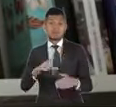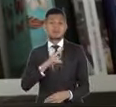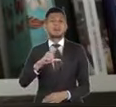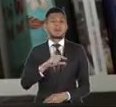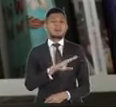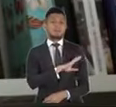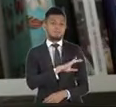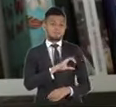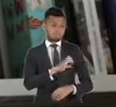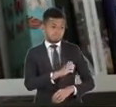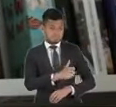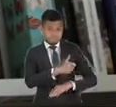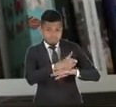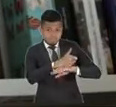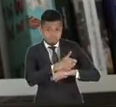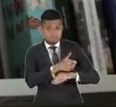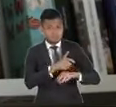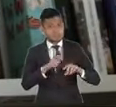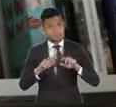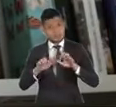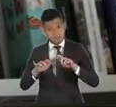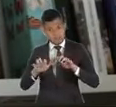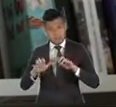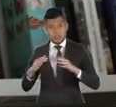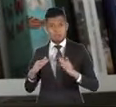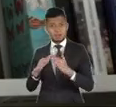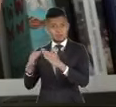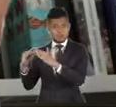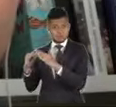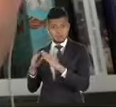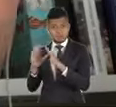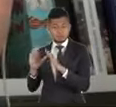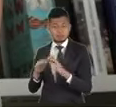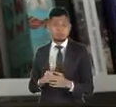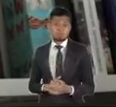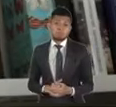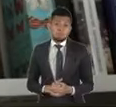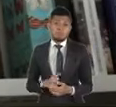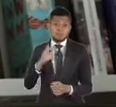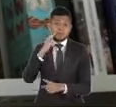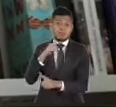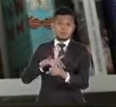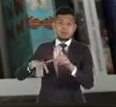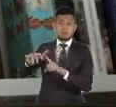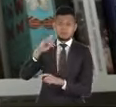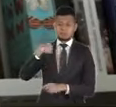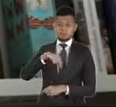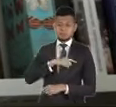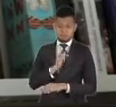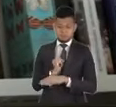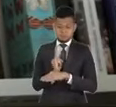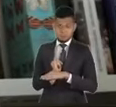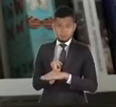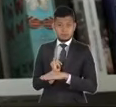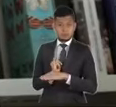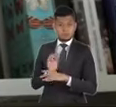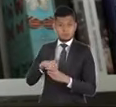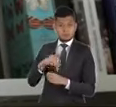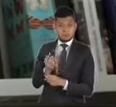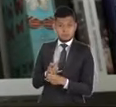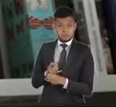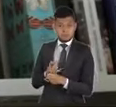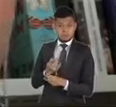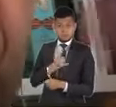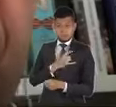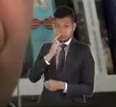Alcaldía Mayor de la ciudad y la Secretaría del Hábitat. En este contexto, pues el Instituto tomará participación y